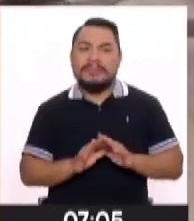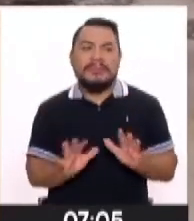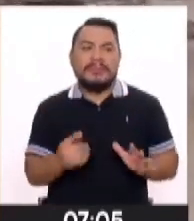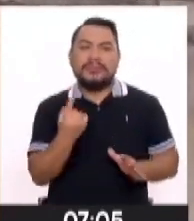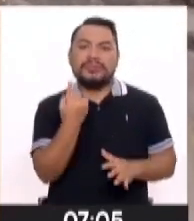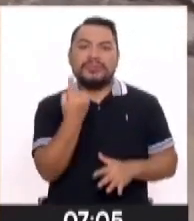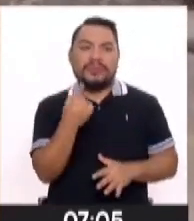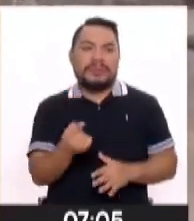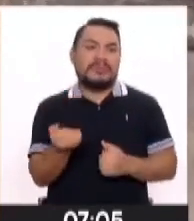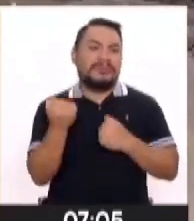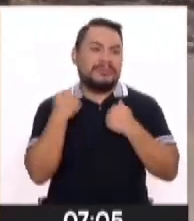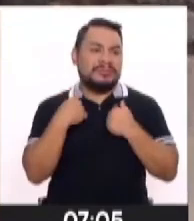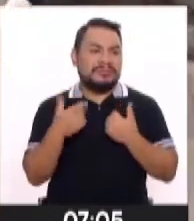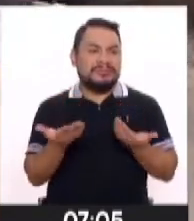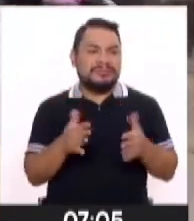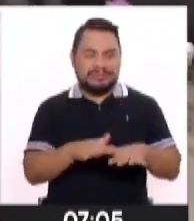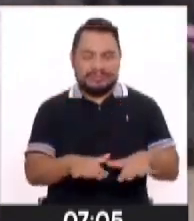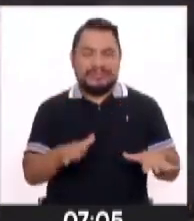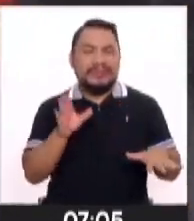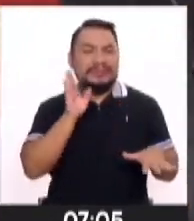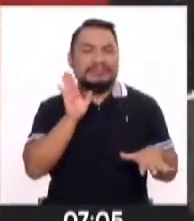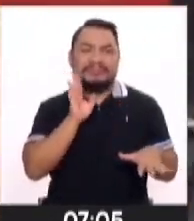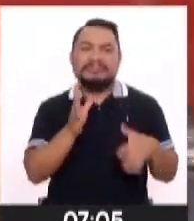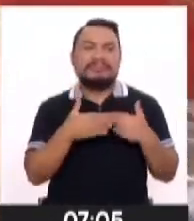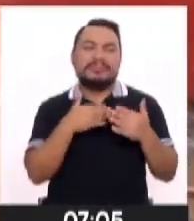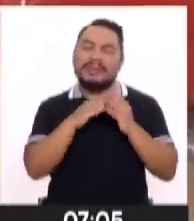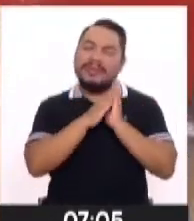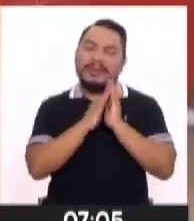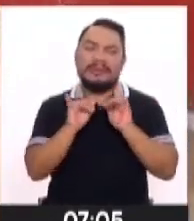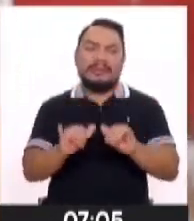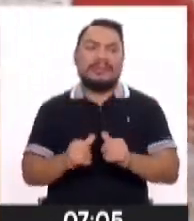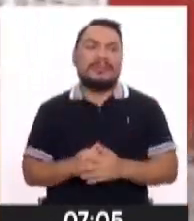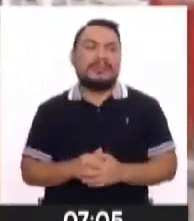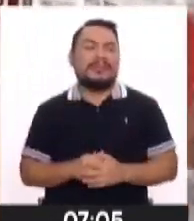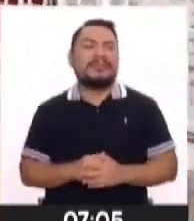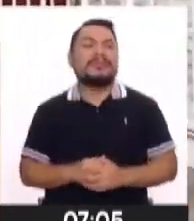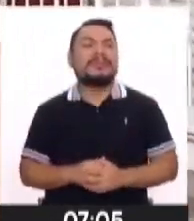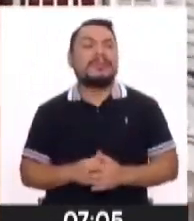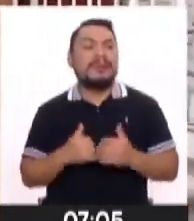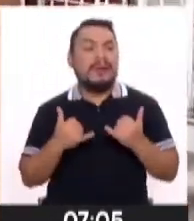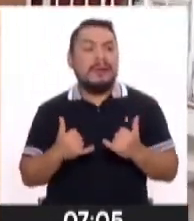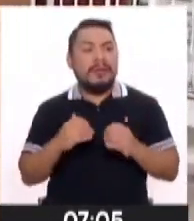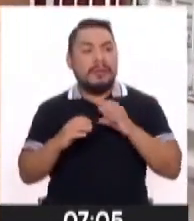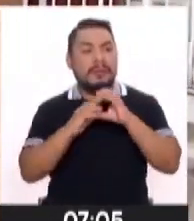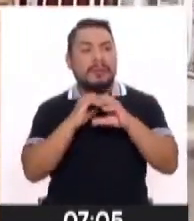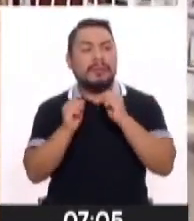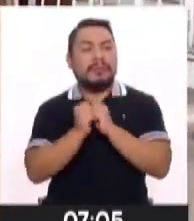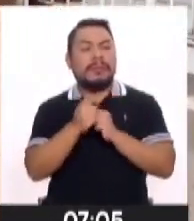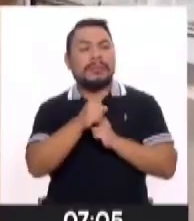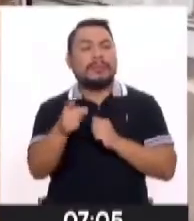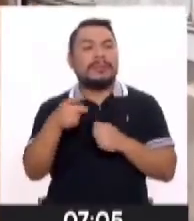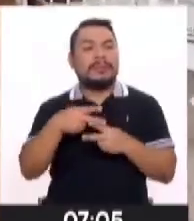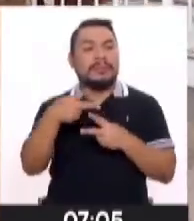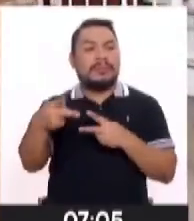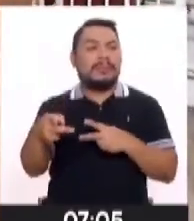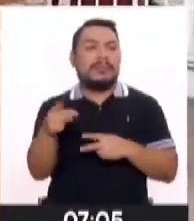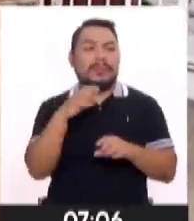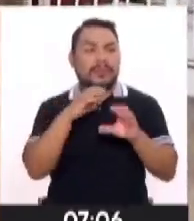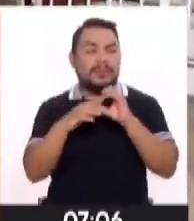Una tela simple que se encuentra allí. Y vamos a conversar luego con los vecinos que también